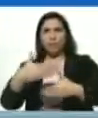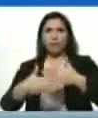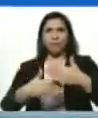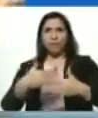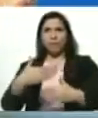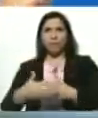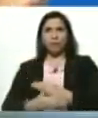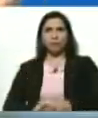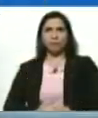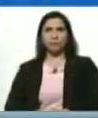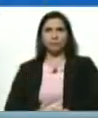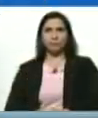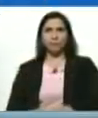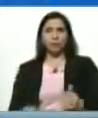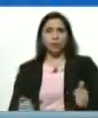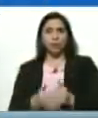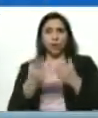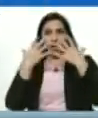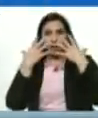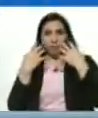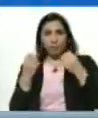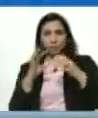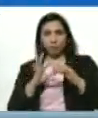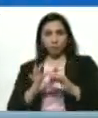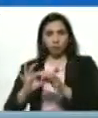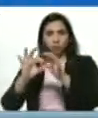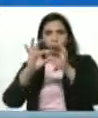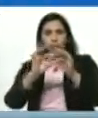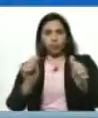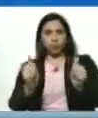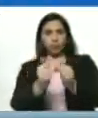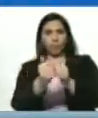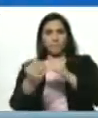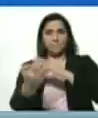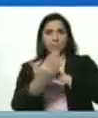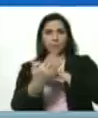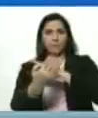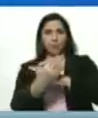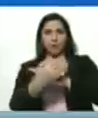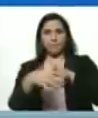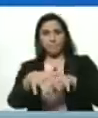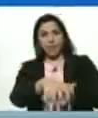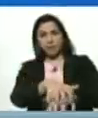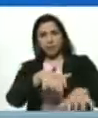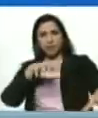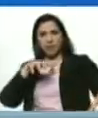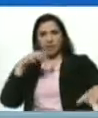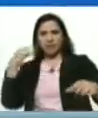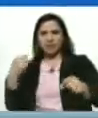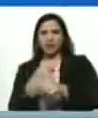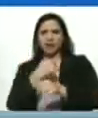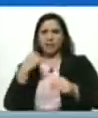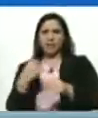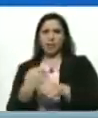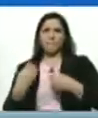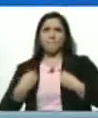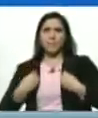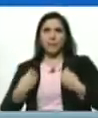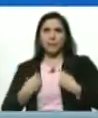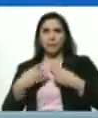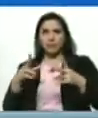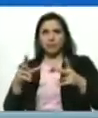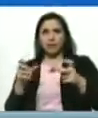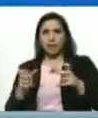paso con la comprensión y la unión con la protección de las mayorías que trabajan y viven y un salario